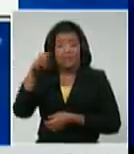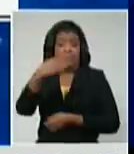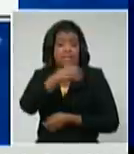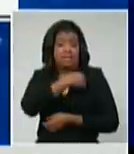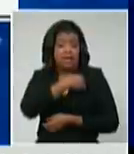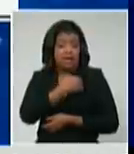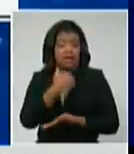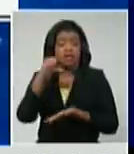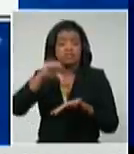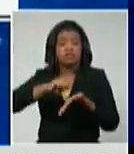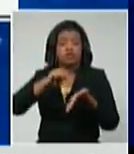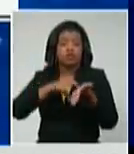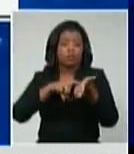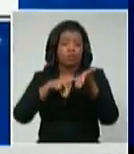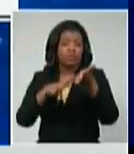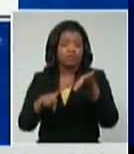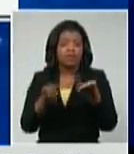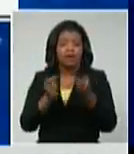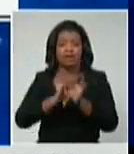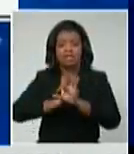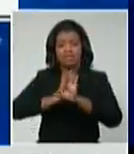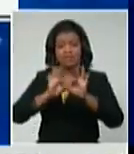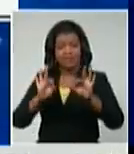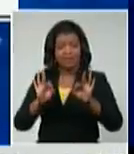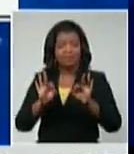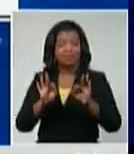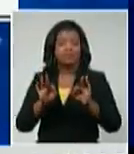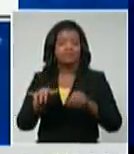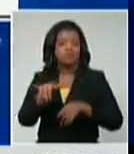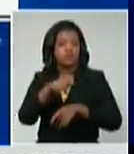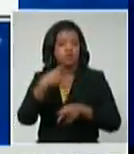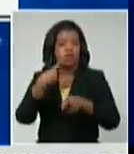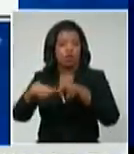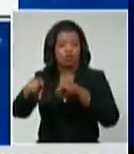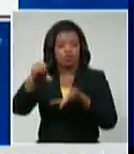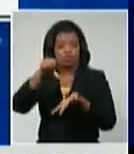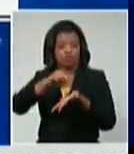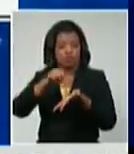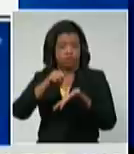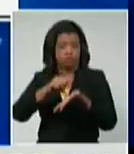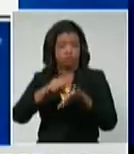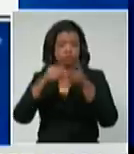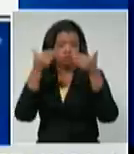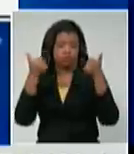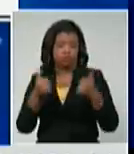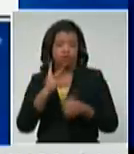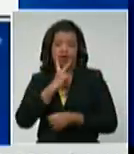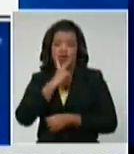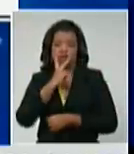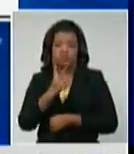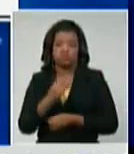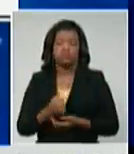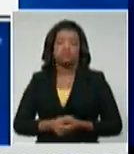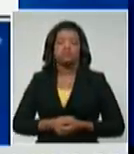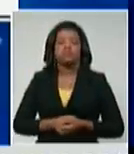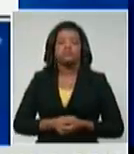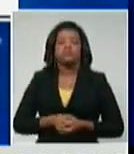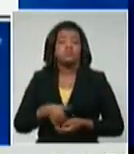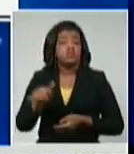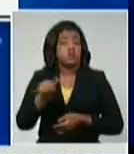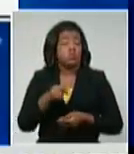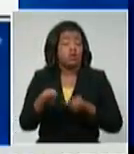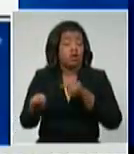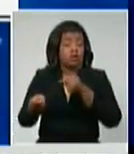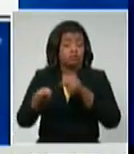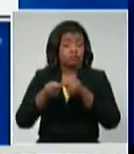Provincial de Higiene y Epidemiología y el Centro de Inmunología Molecular. Y más reciente, pero también